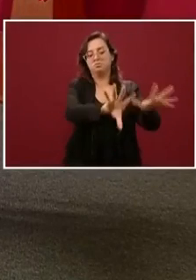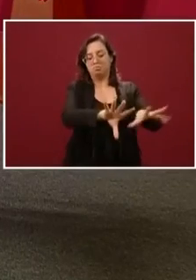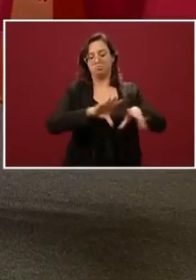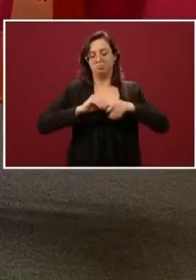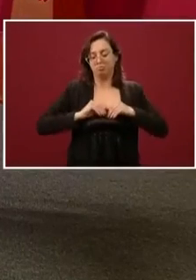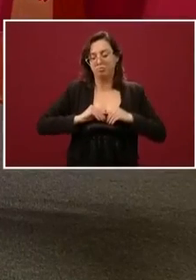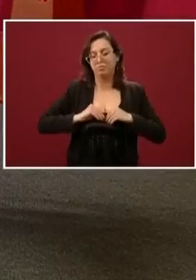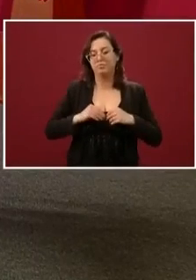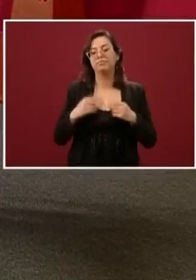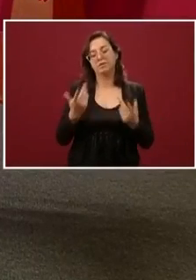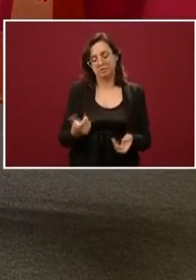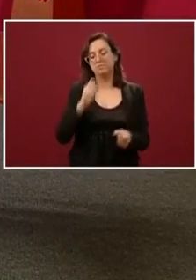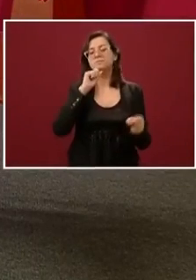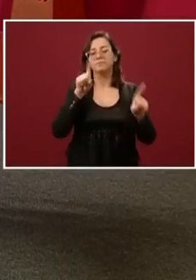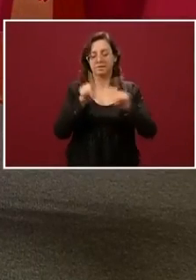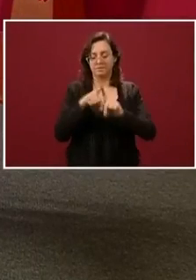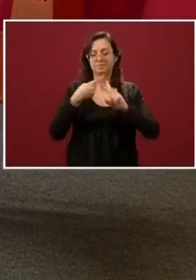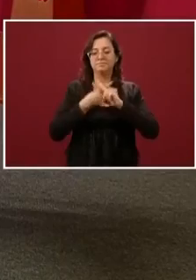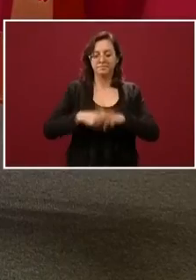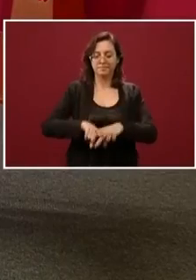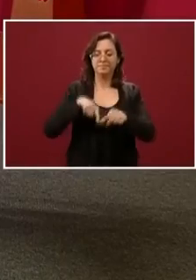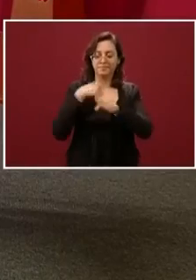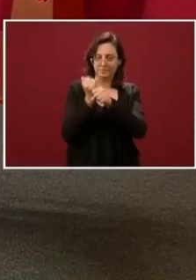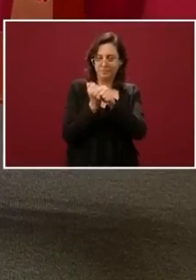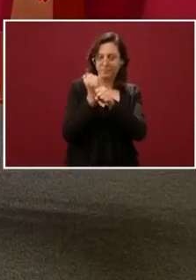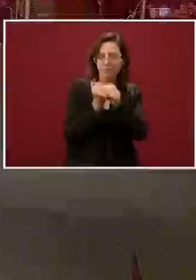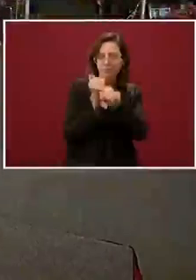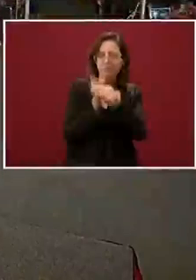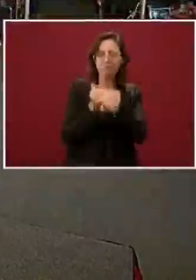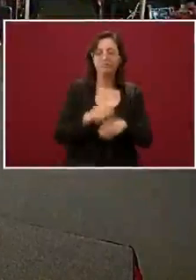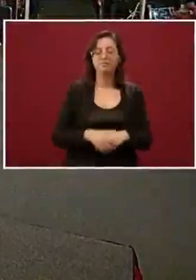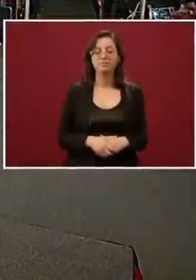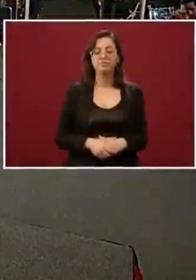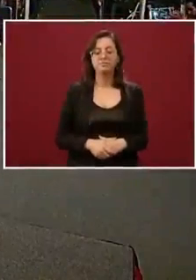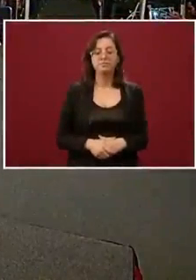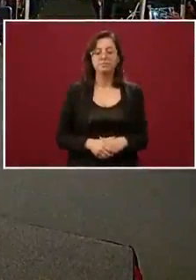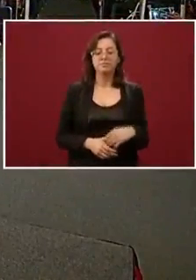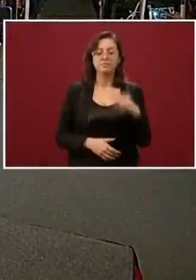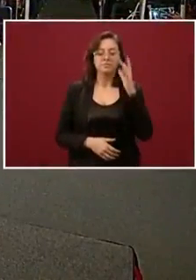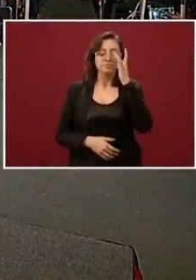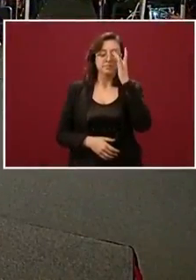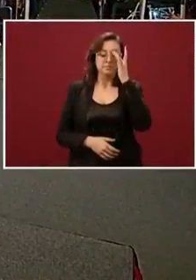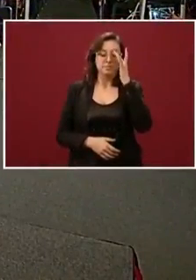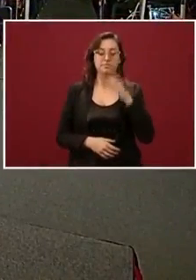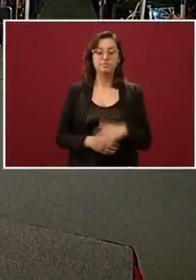de hecho, de la investigación que se lleva a cabo en un momento determinado. Gracias. Sobre el